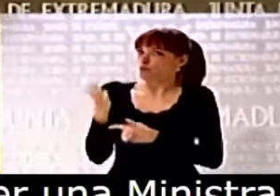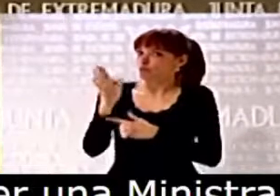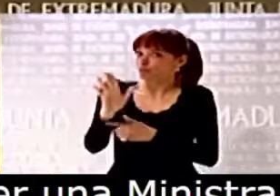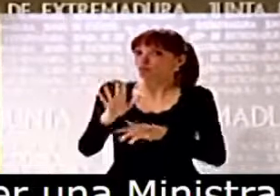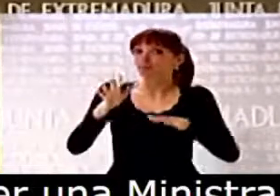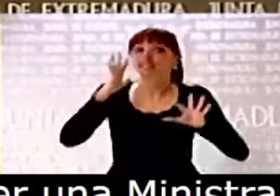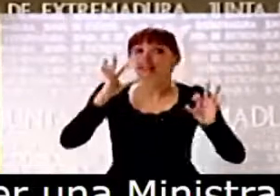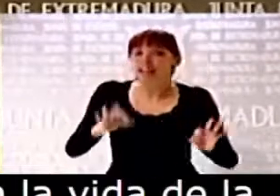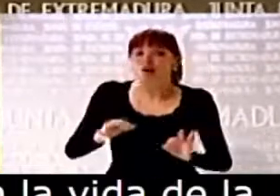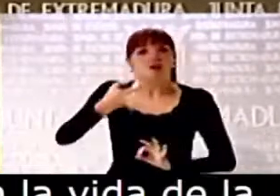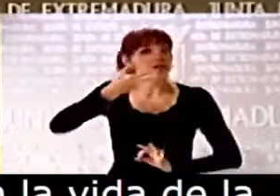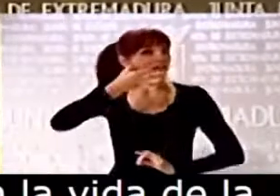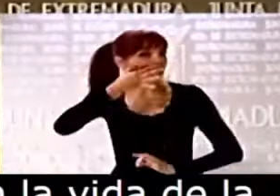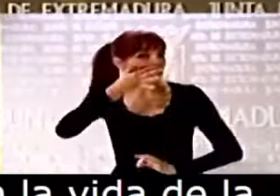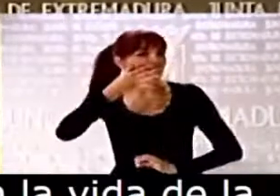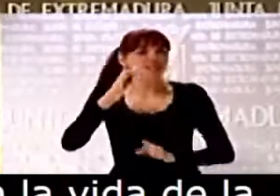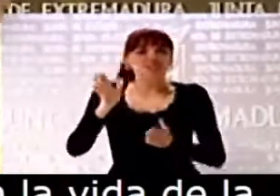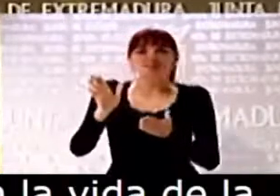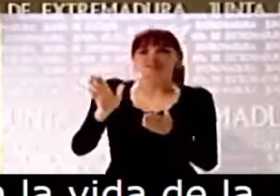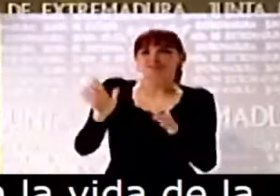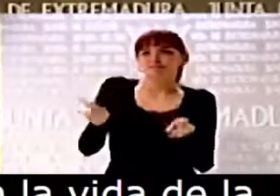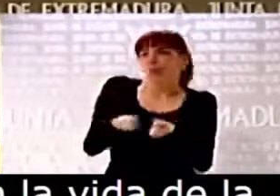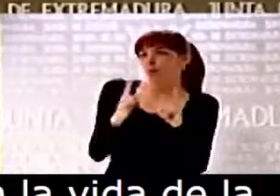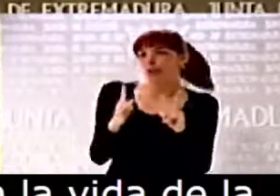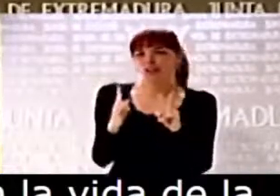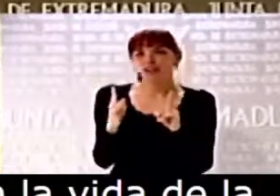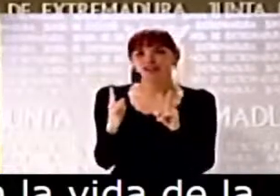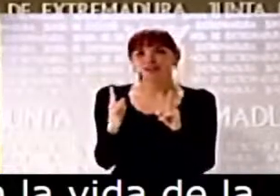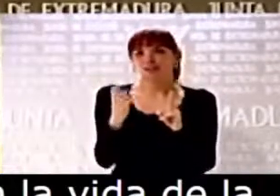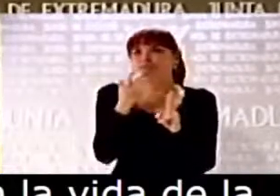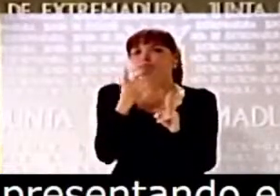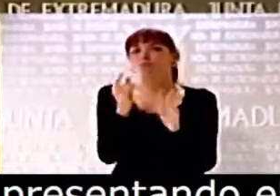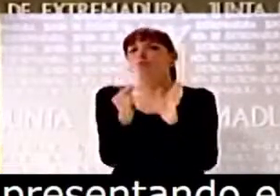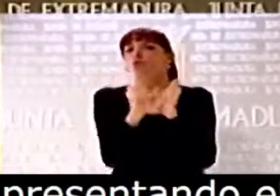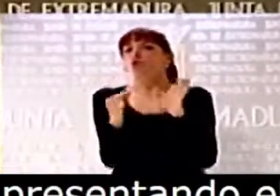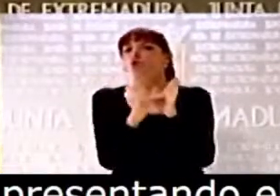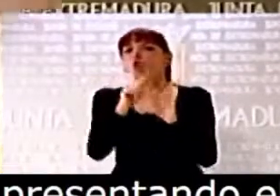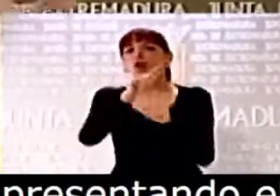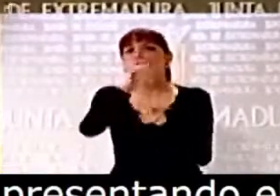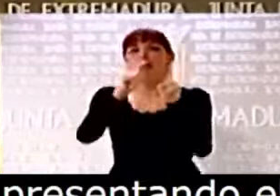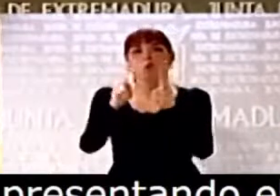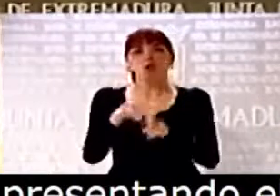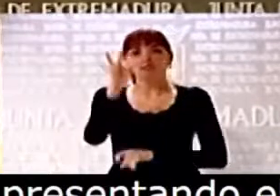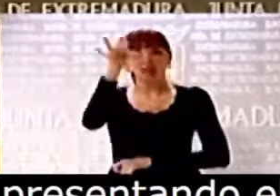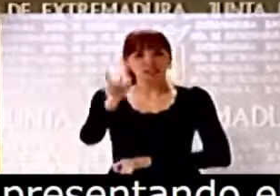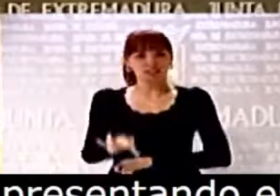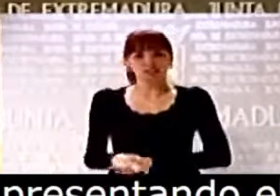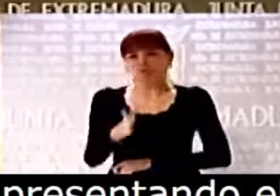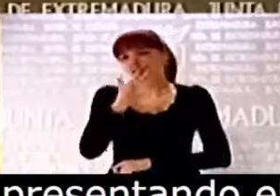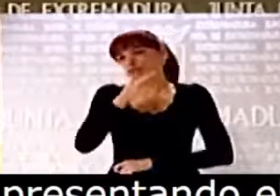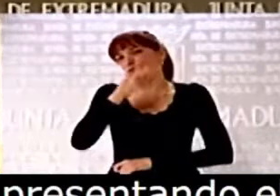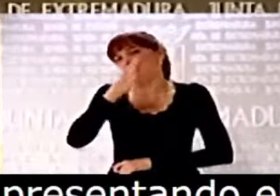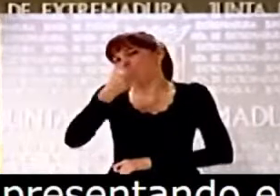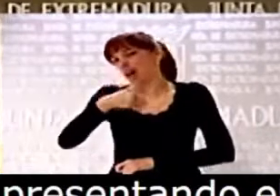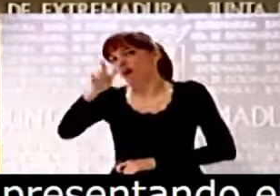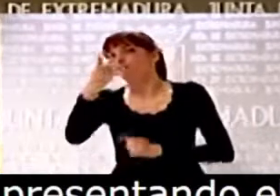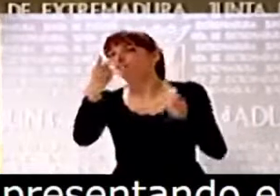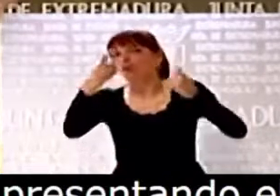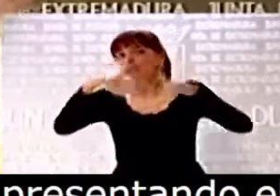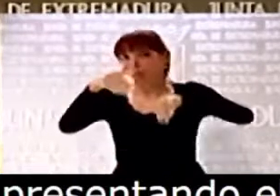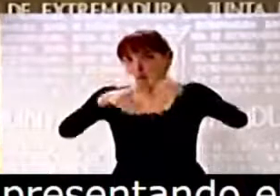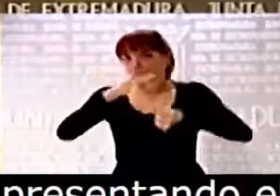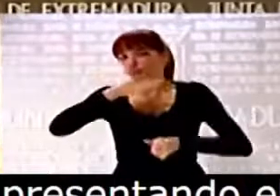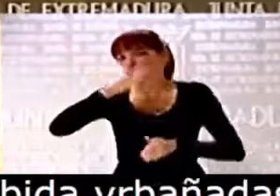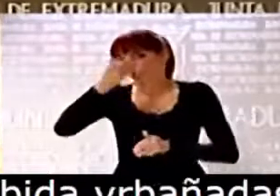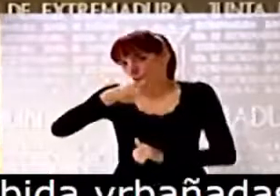realidad, independientemente de las subidas, bajadas en las encuestas, que estamos muy lejos todavía de cualquier cita electoral y, por